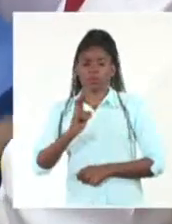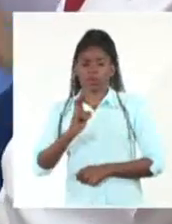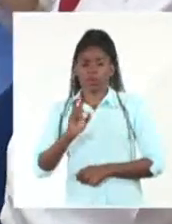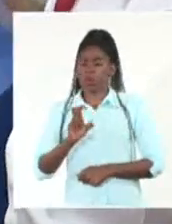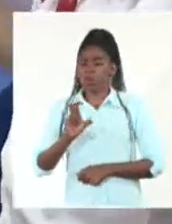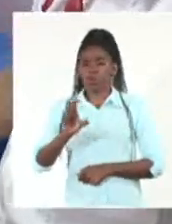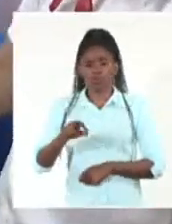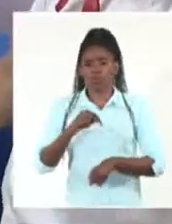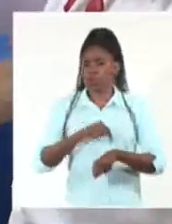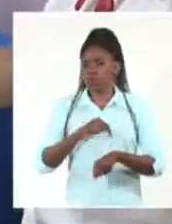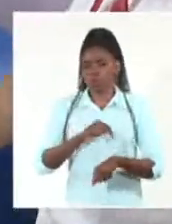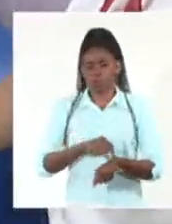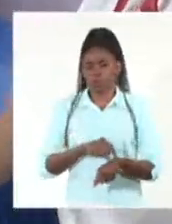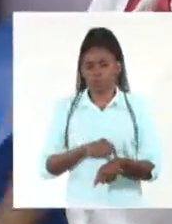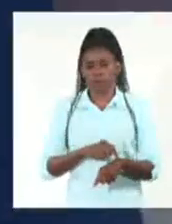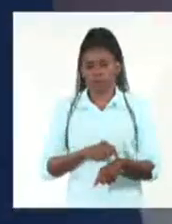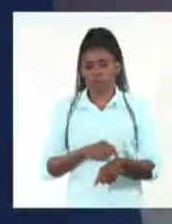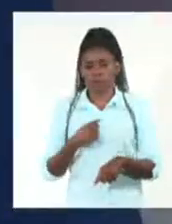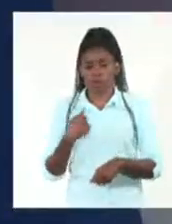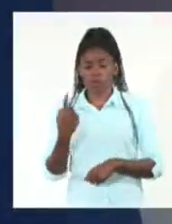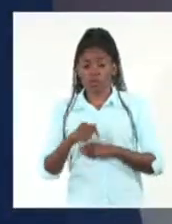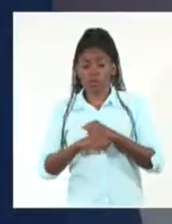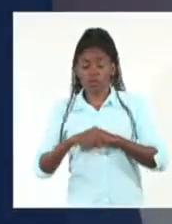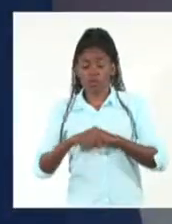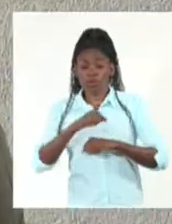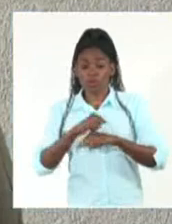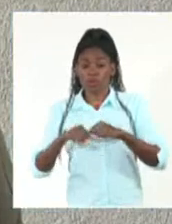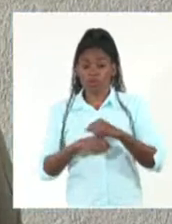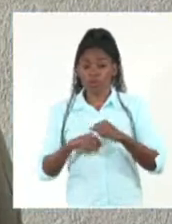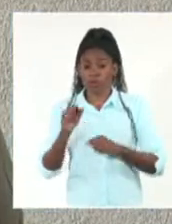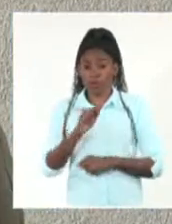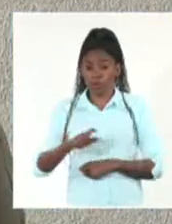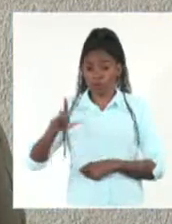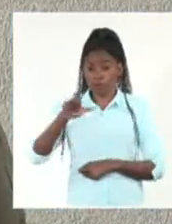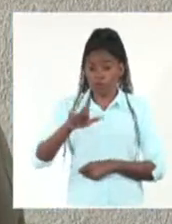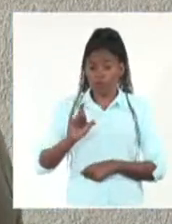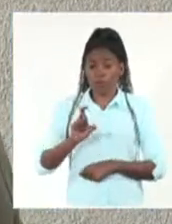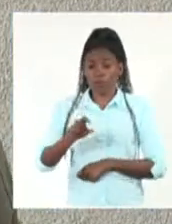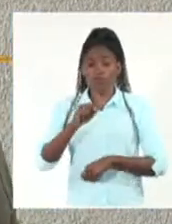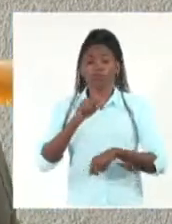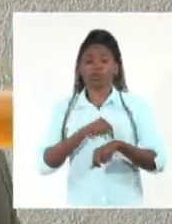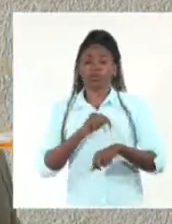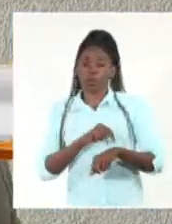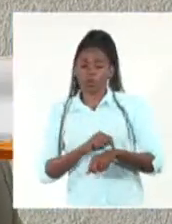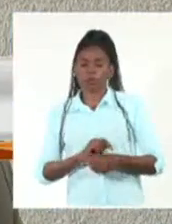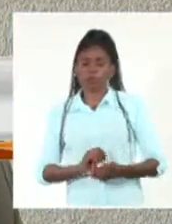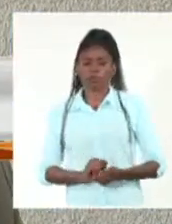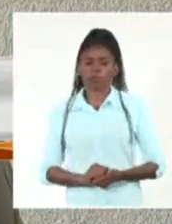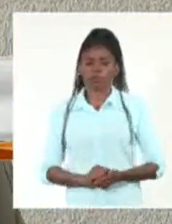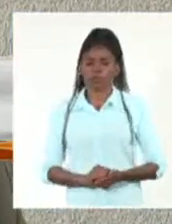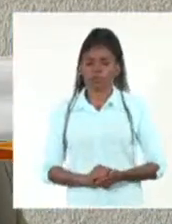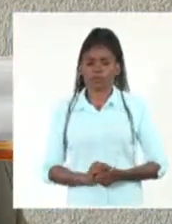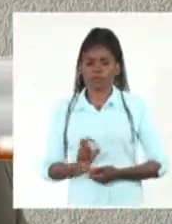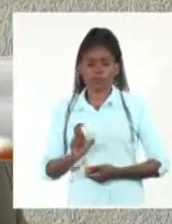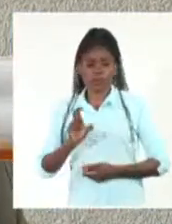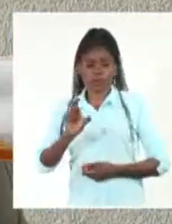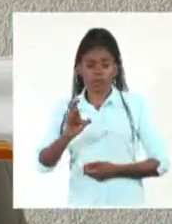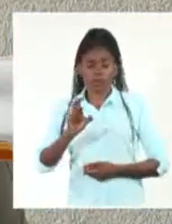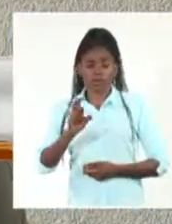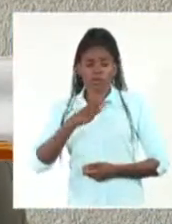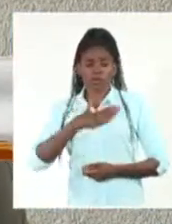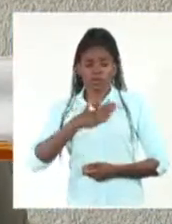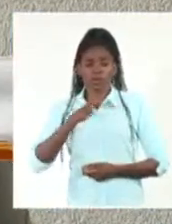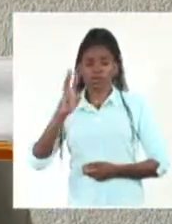últimas consecuencias. Nuestro sistema socialista hasta las últimas consecuencias. Y al final obtendremos